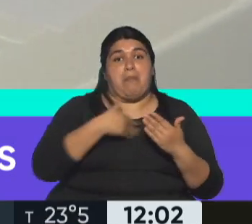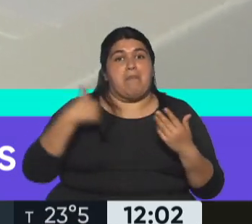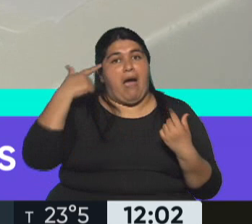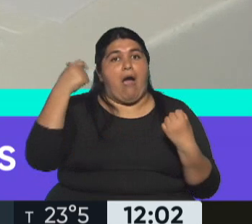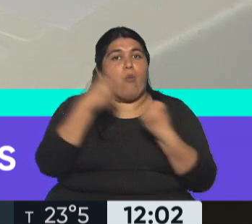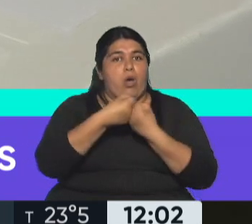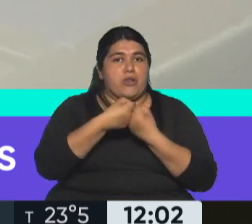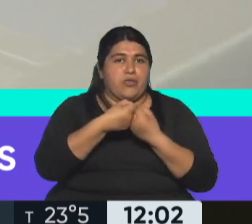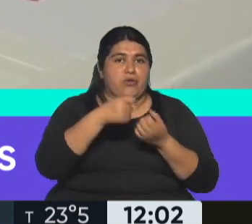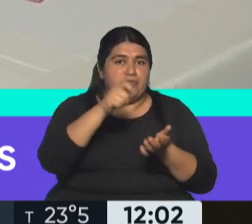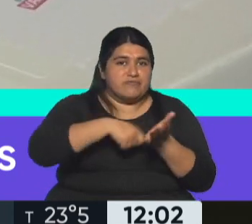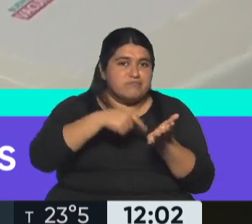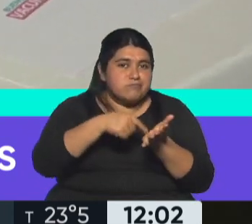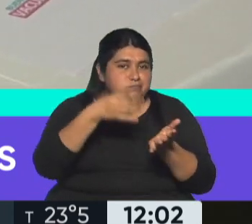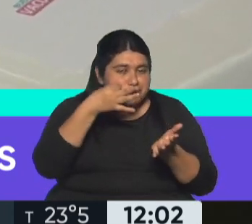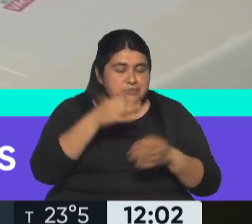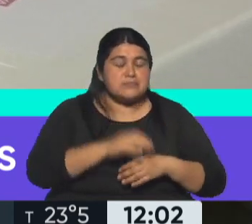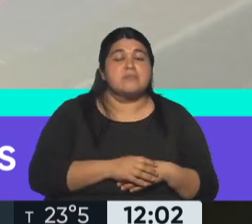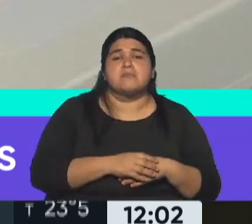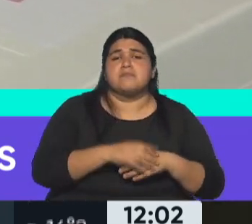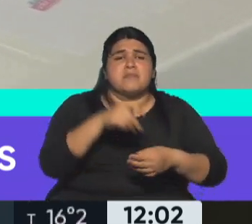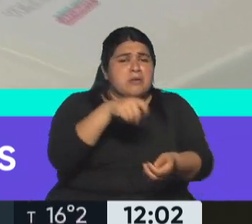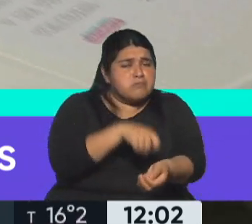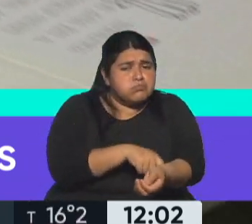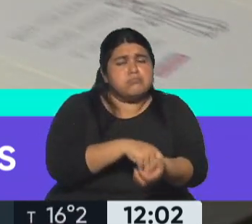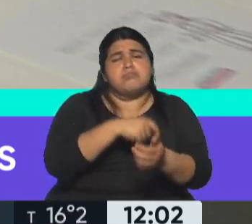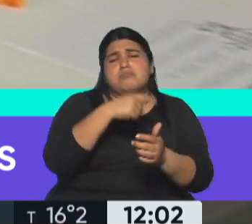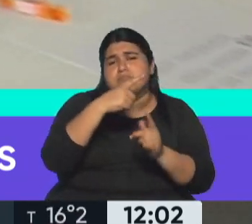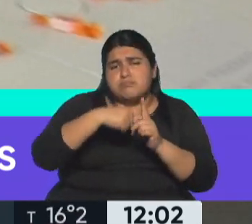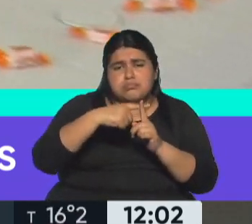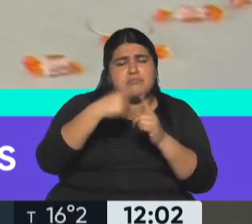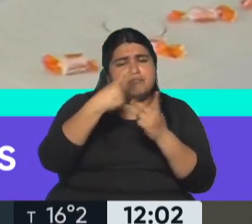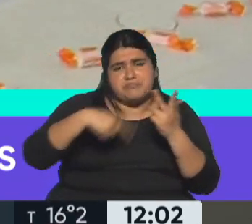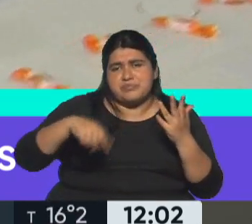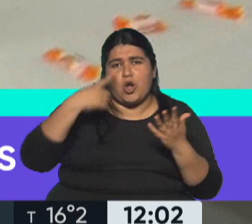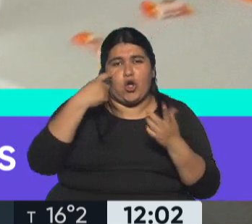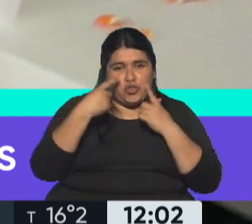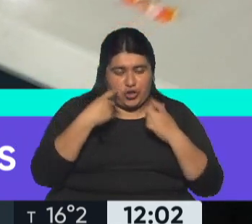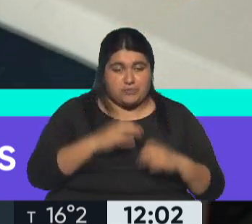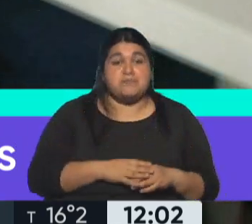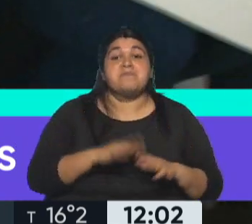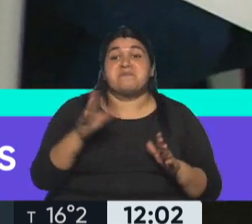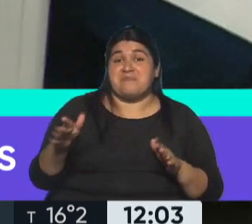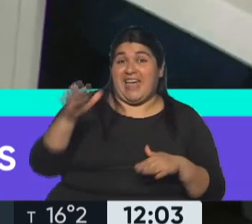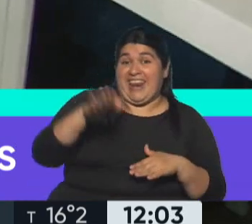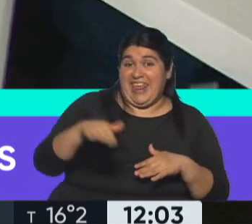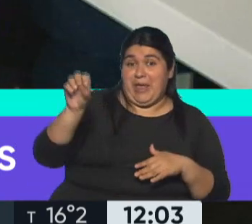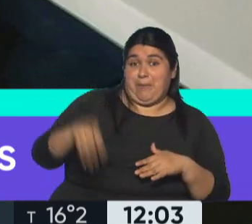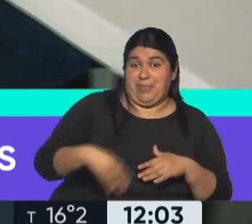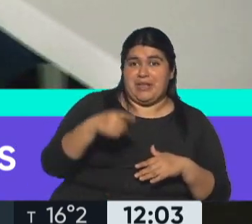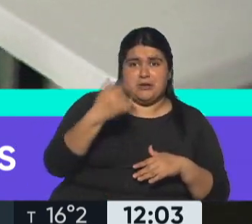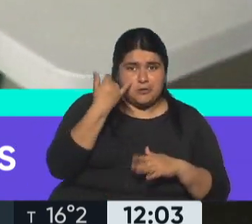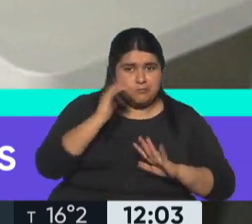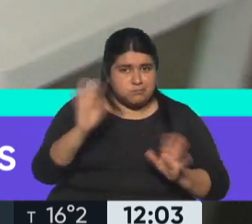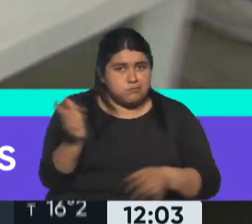se vacunen, les toman la temperatura, todo sí, lo que corresponde a este lugar. Bueno, aquí estamos con un chiquito. ¿Ya lo vacunaron? Sí,